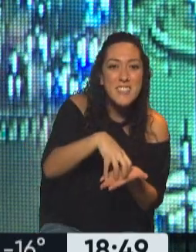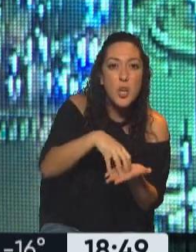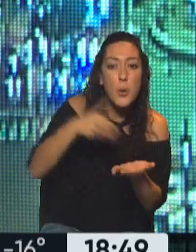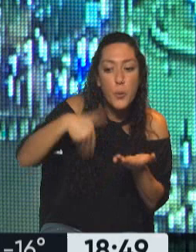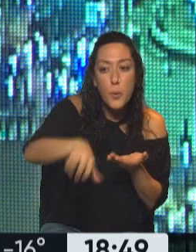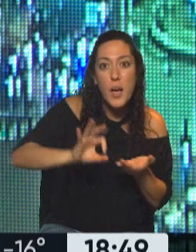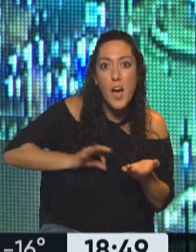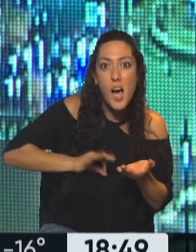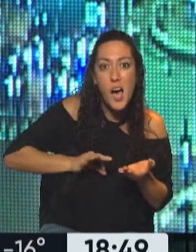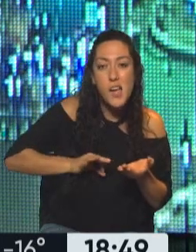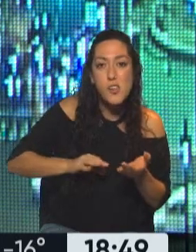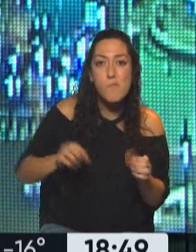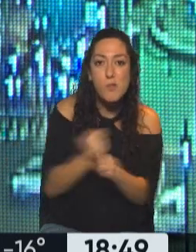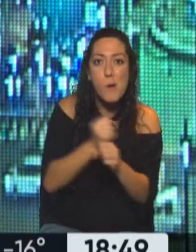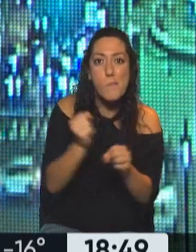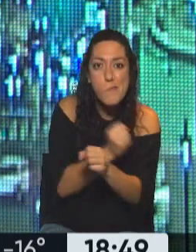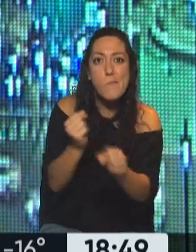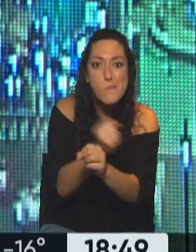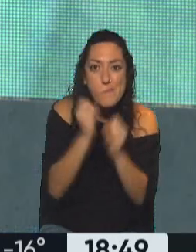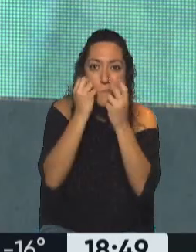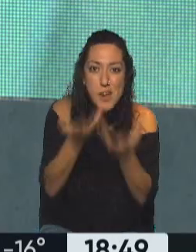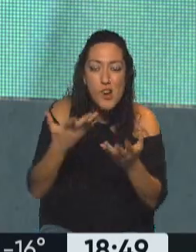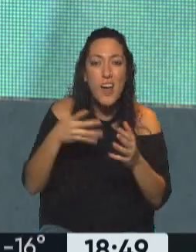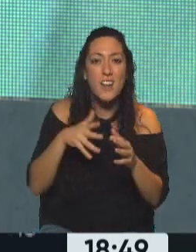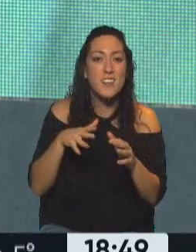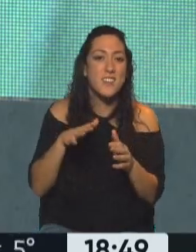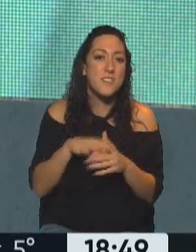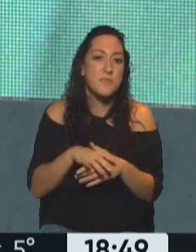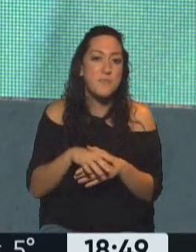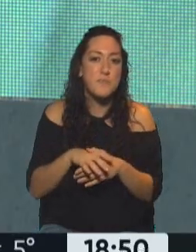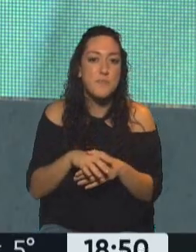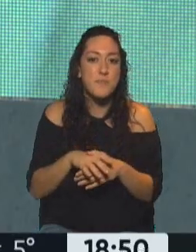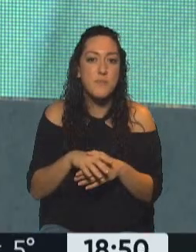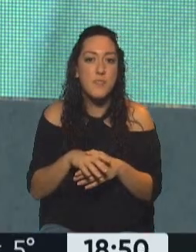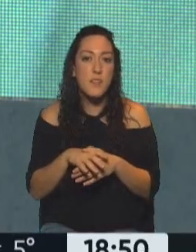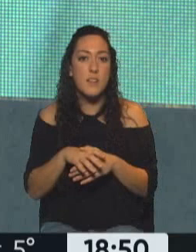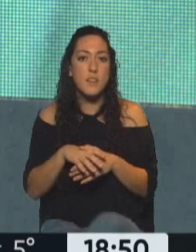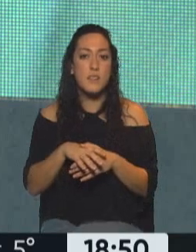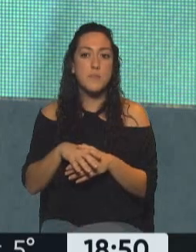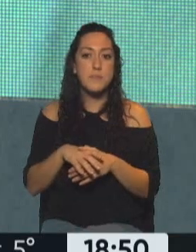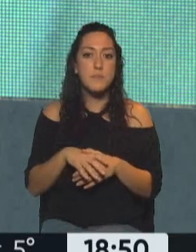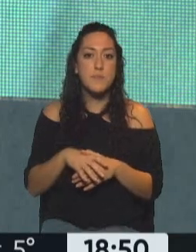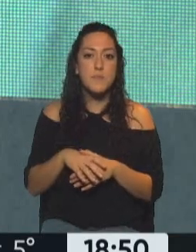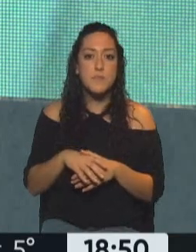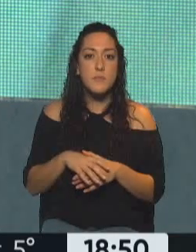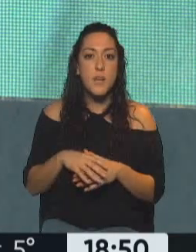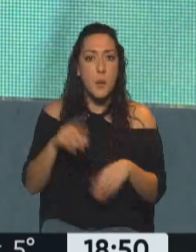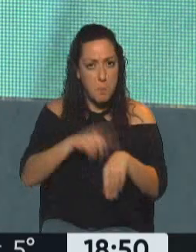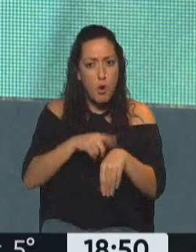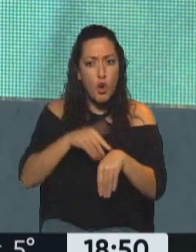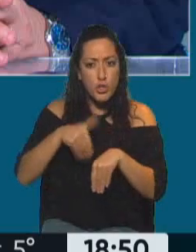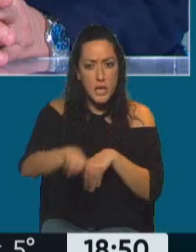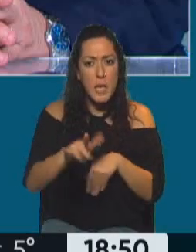próximos años y estarán los detenidos que incluso en el a mediano plazo si